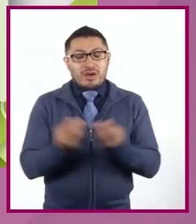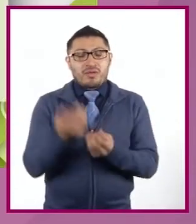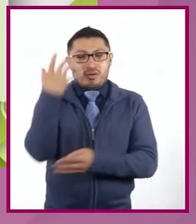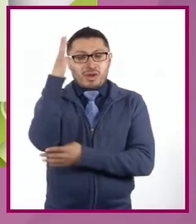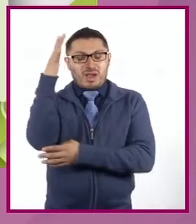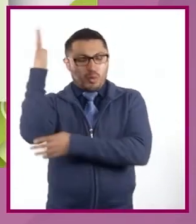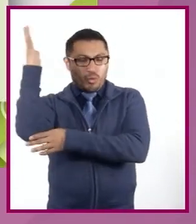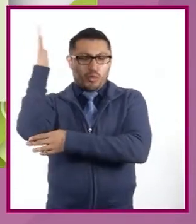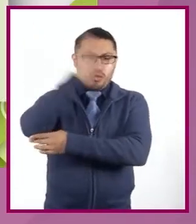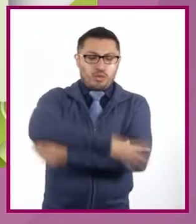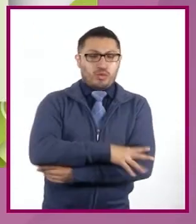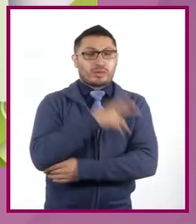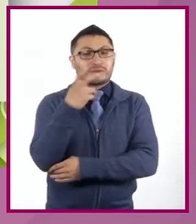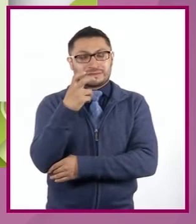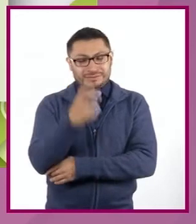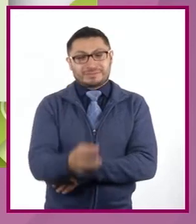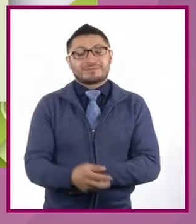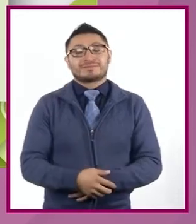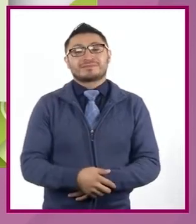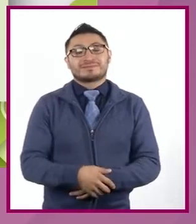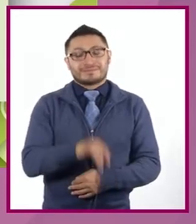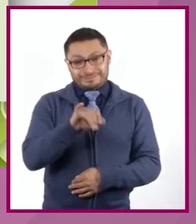por su peso? Exacto.